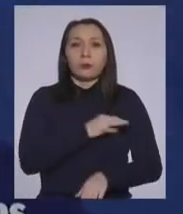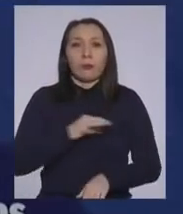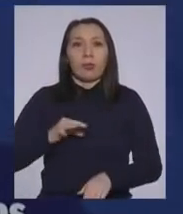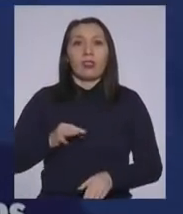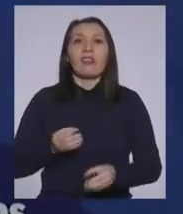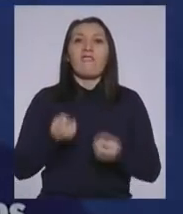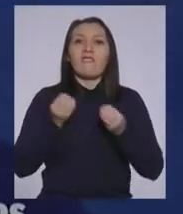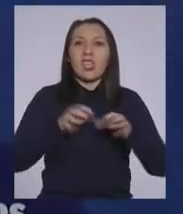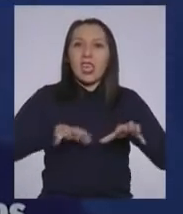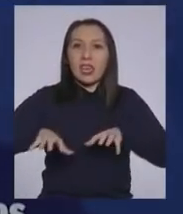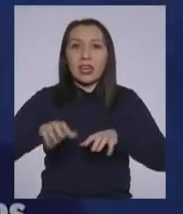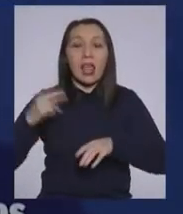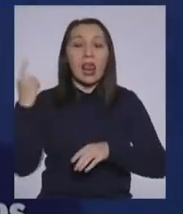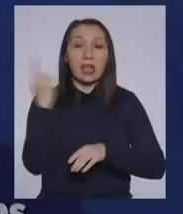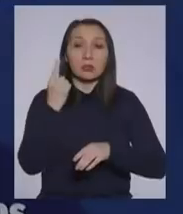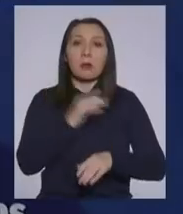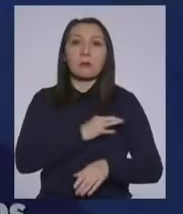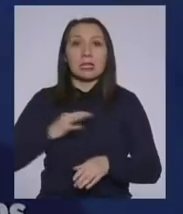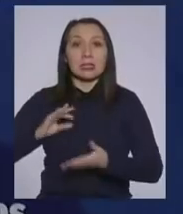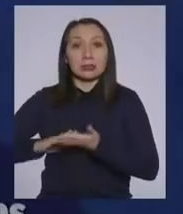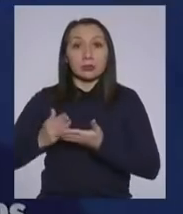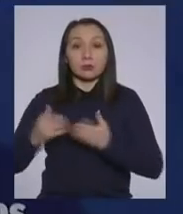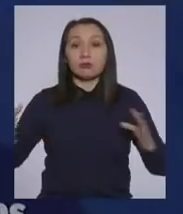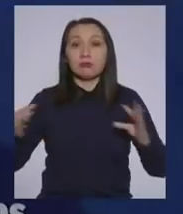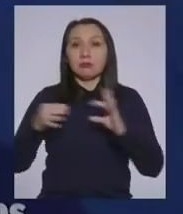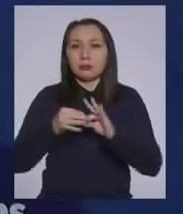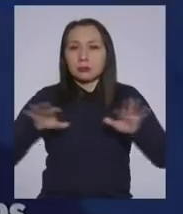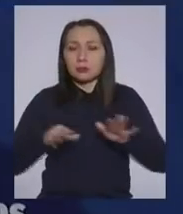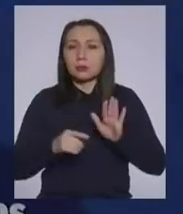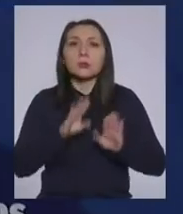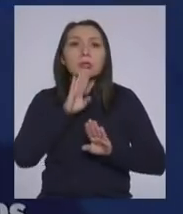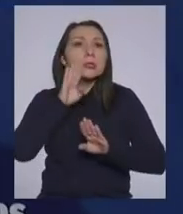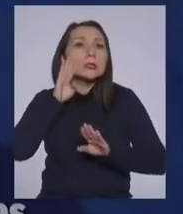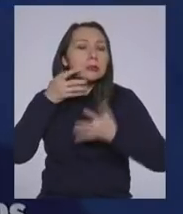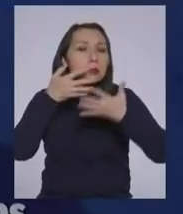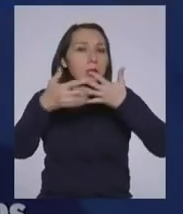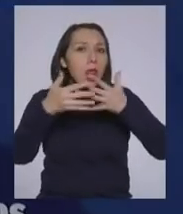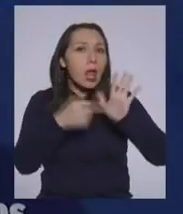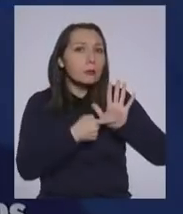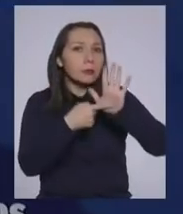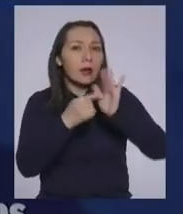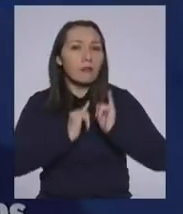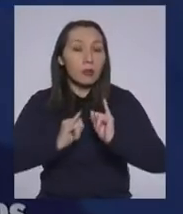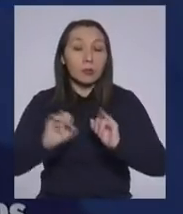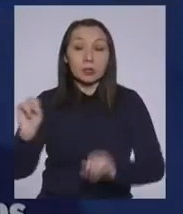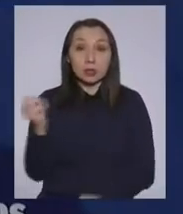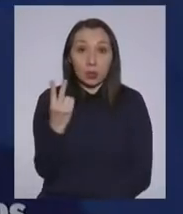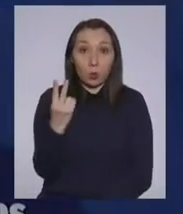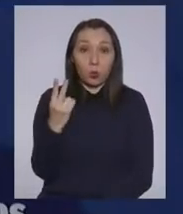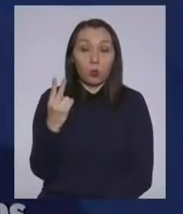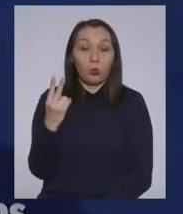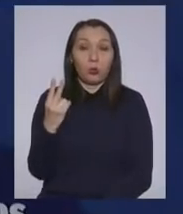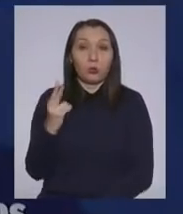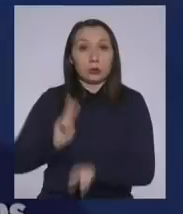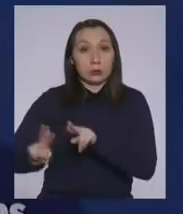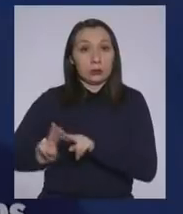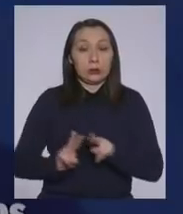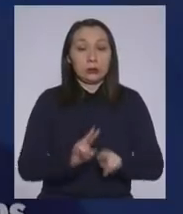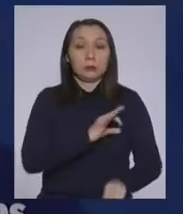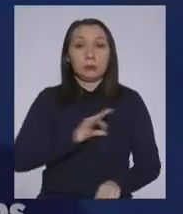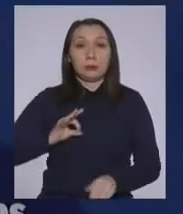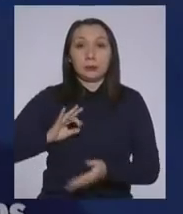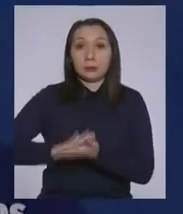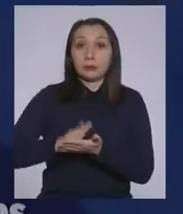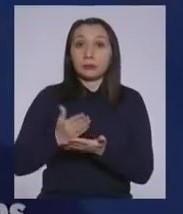Ministerio de Bienes Nacionales y el Ministerio de Salud para transparentar la información, y en el segundo caso, lo que ha hecho el Ministerio de